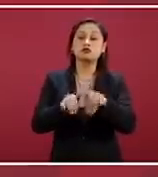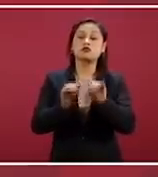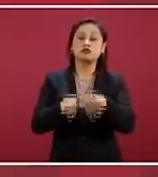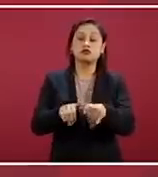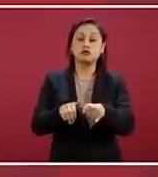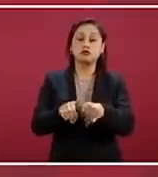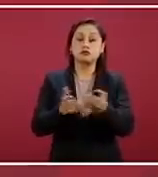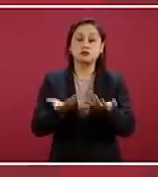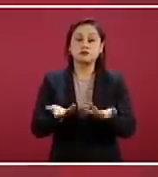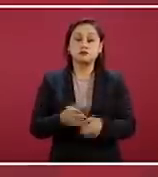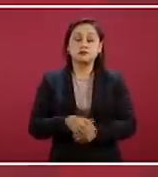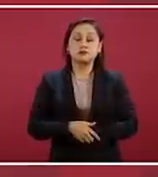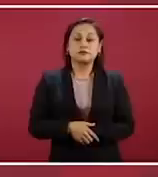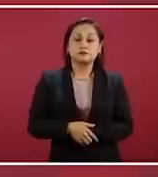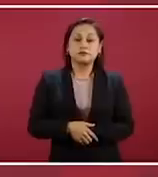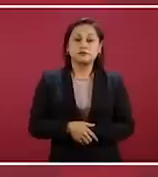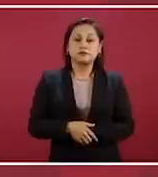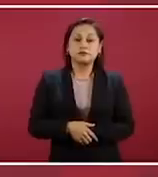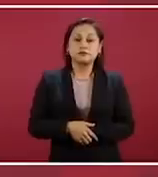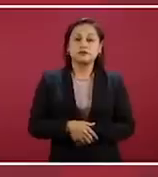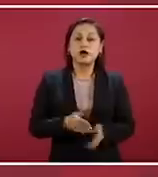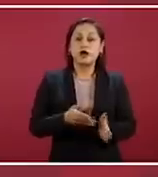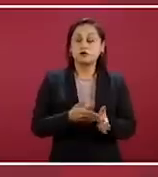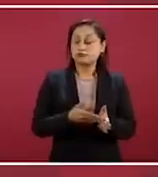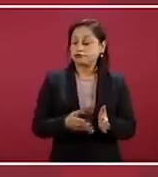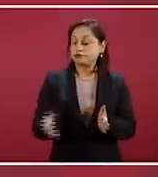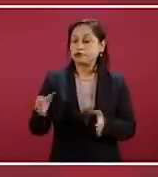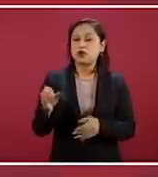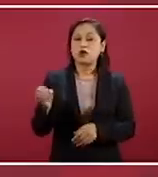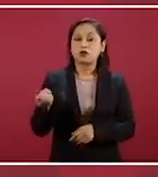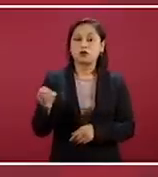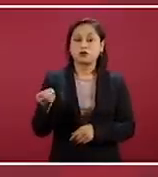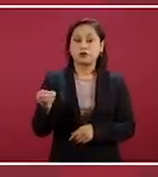hasta octubre,